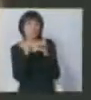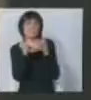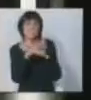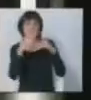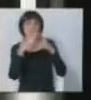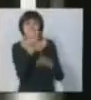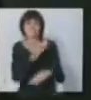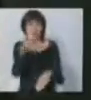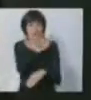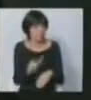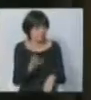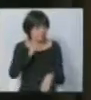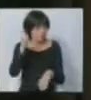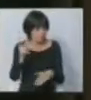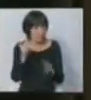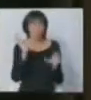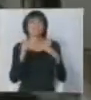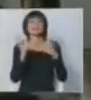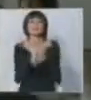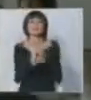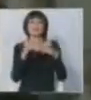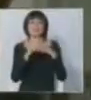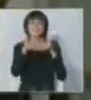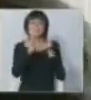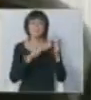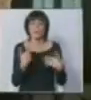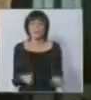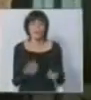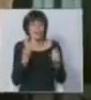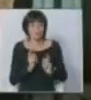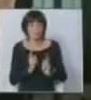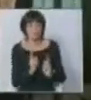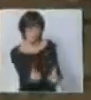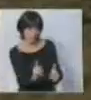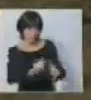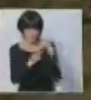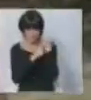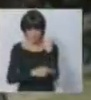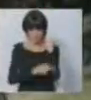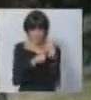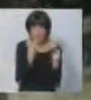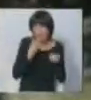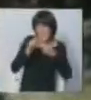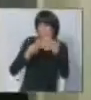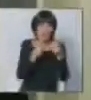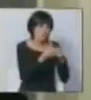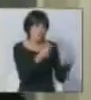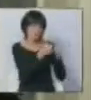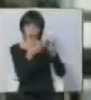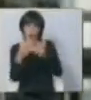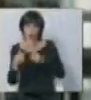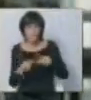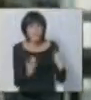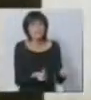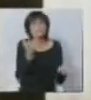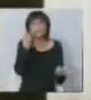Blanca, cuáles son las estrategias para mantenerse en el poder y cómo va negociando y